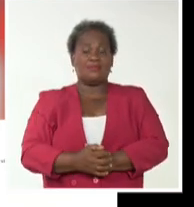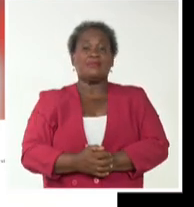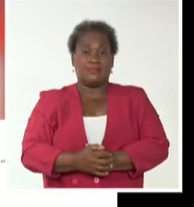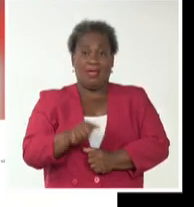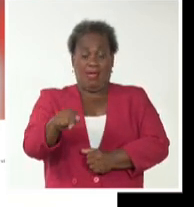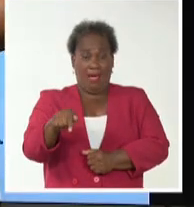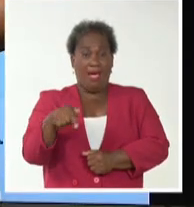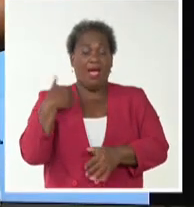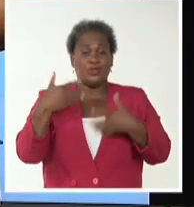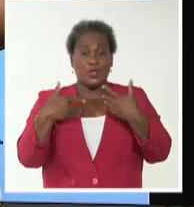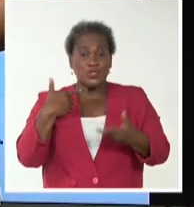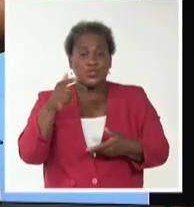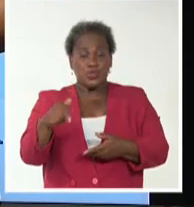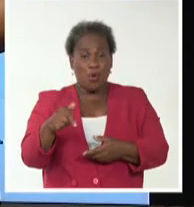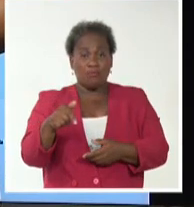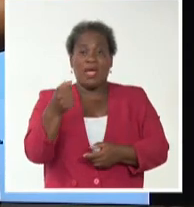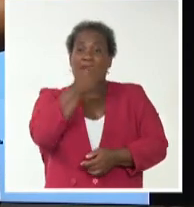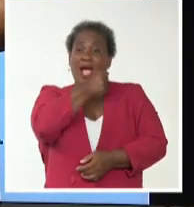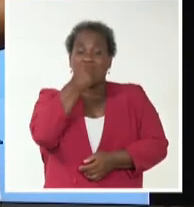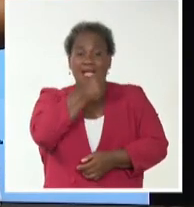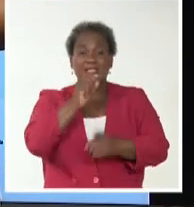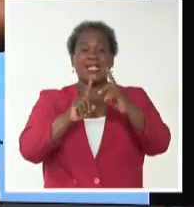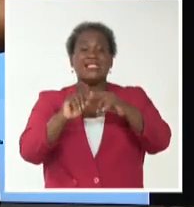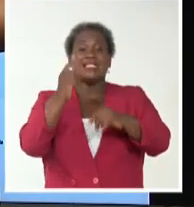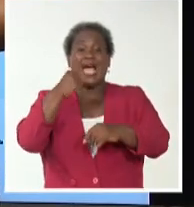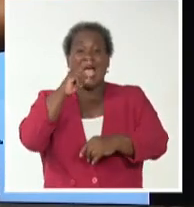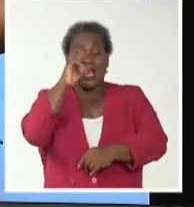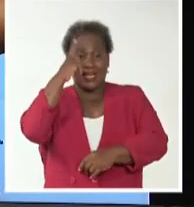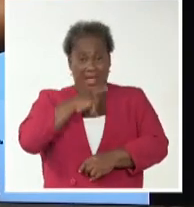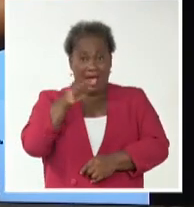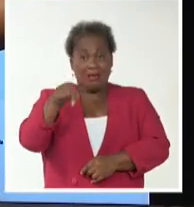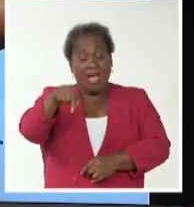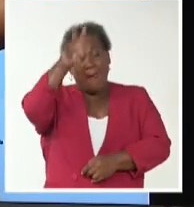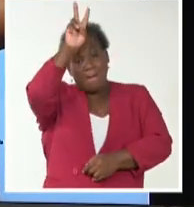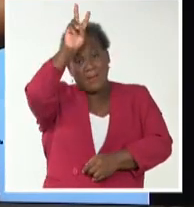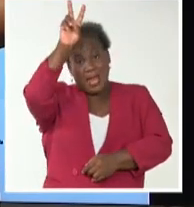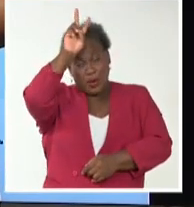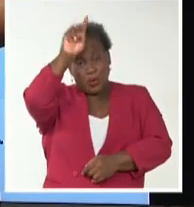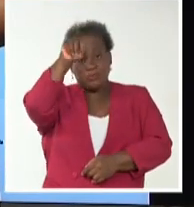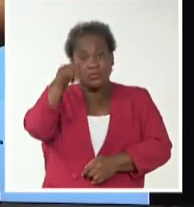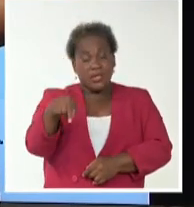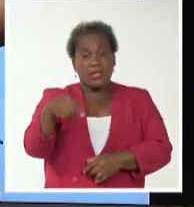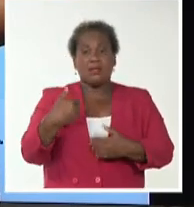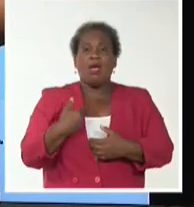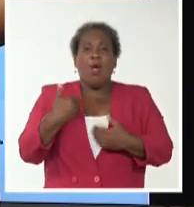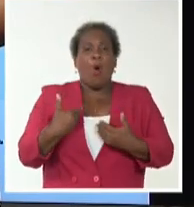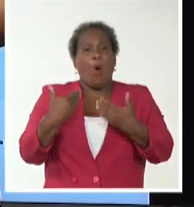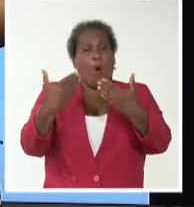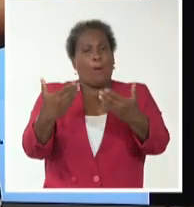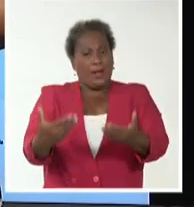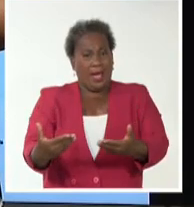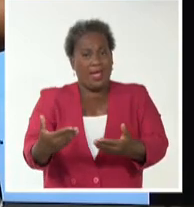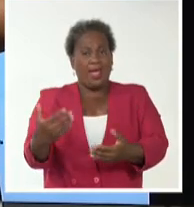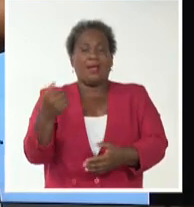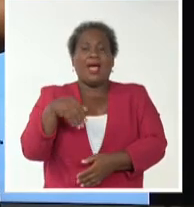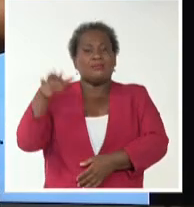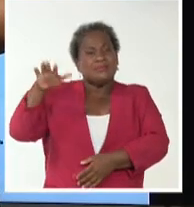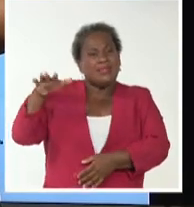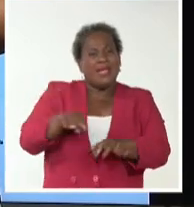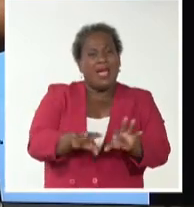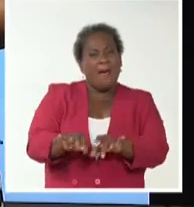de la cantante de origen peruano Tania Libertad en un sentido homenaje al maestro Armando Manzanero, víctima de la COVID-19 a sus